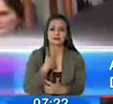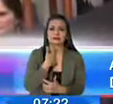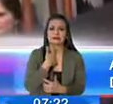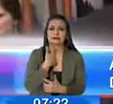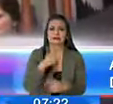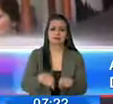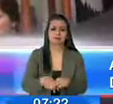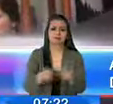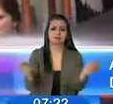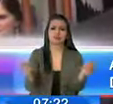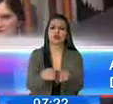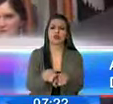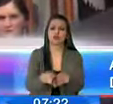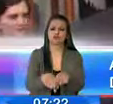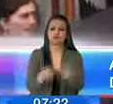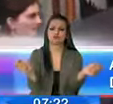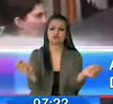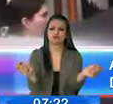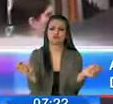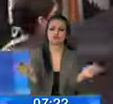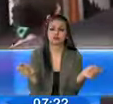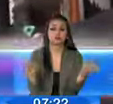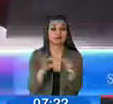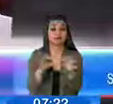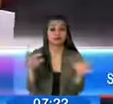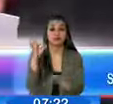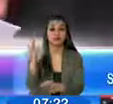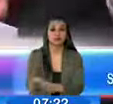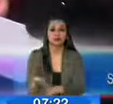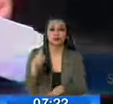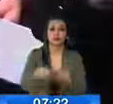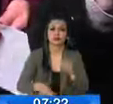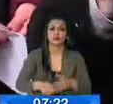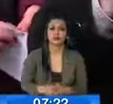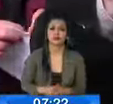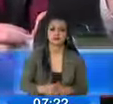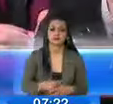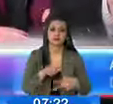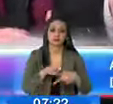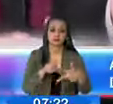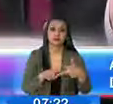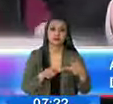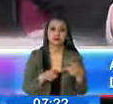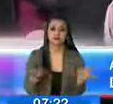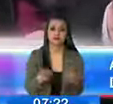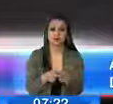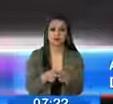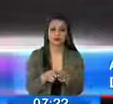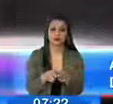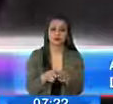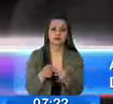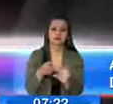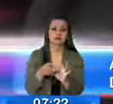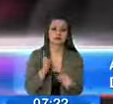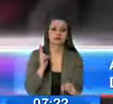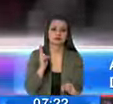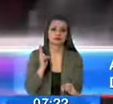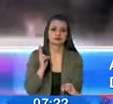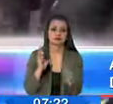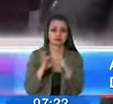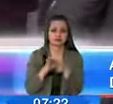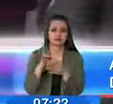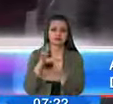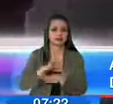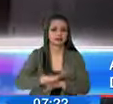Nos hemos partido en dos. Eso no tiene futuro. En tres motivos resumió el político cuencano su alejamiento definitivo de las filas